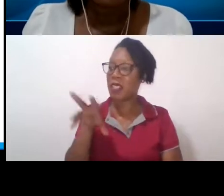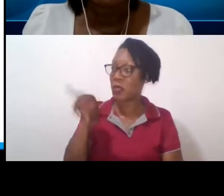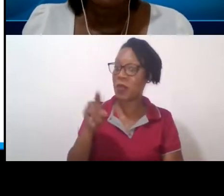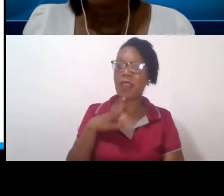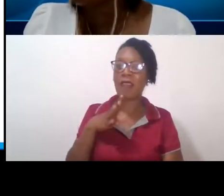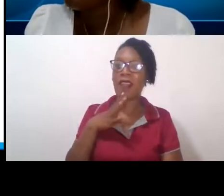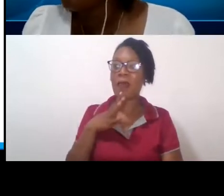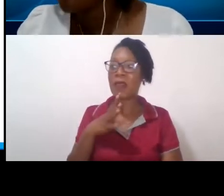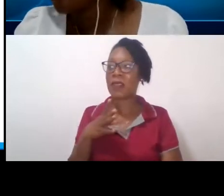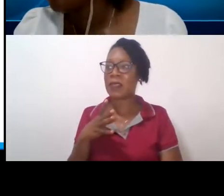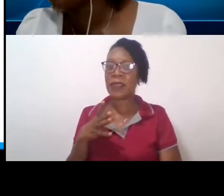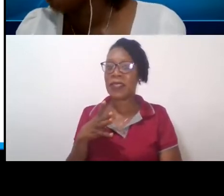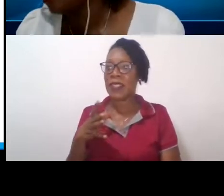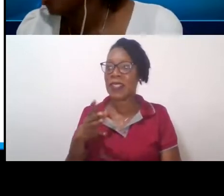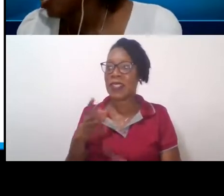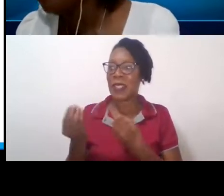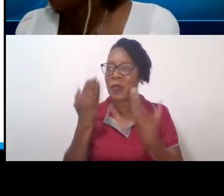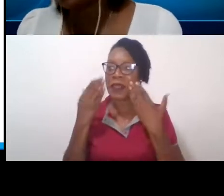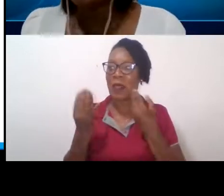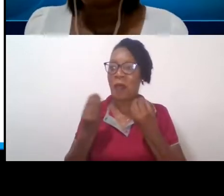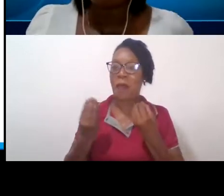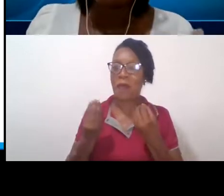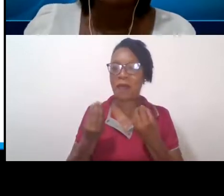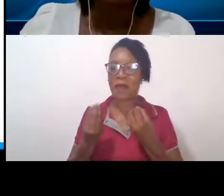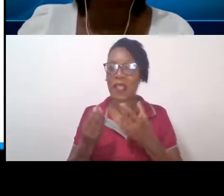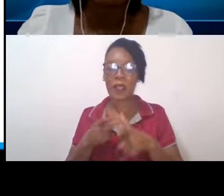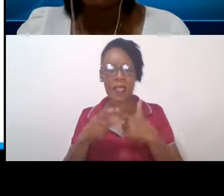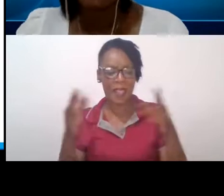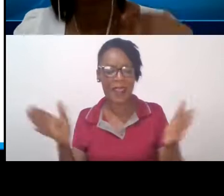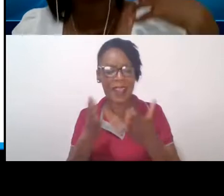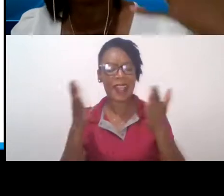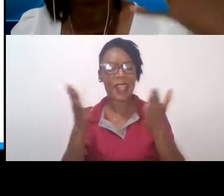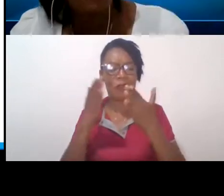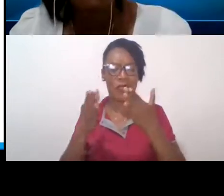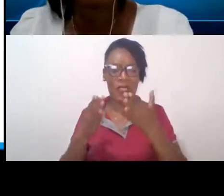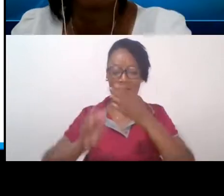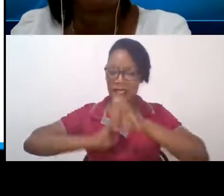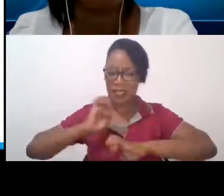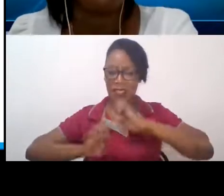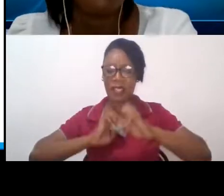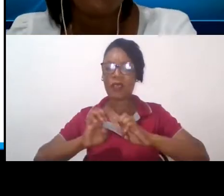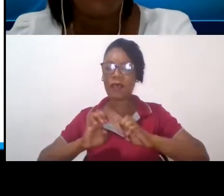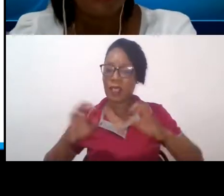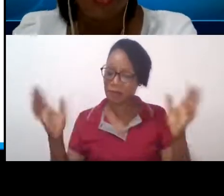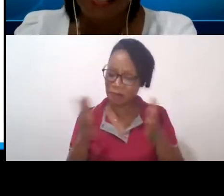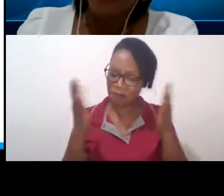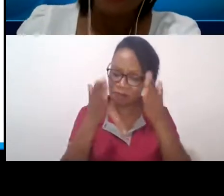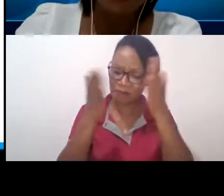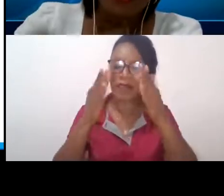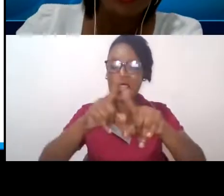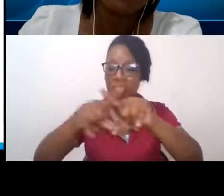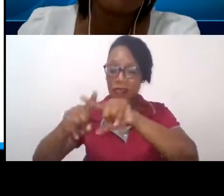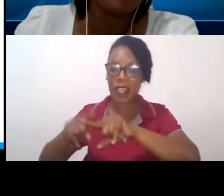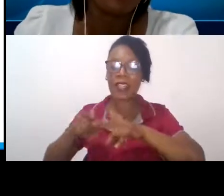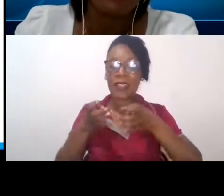no va a reaccionar. No, al contrario. Generemos más reacciones emocionales para que podamos ir generando diferentes estrategias.